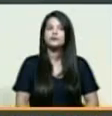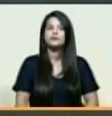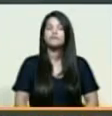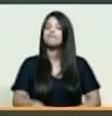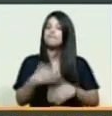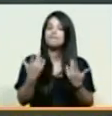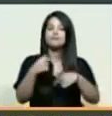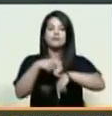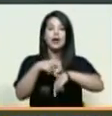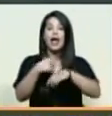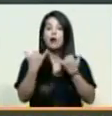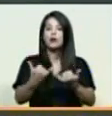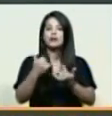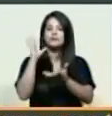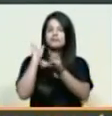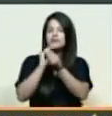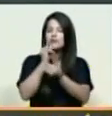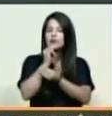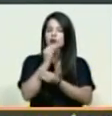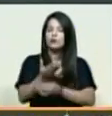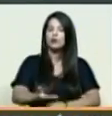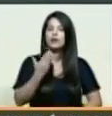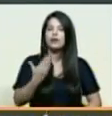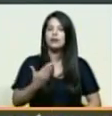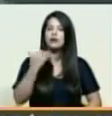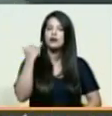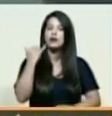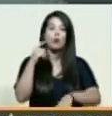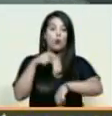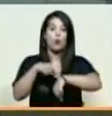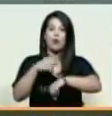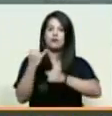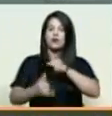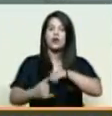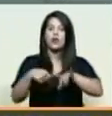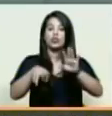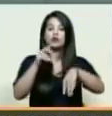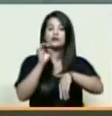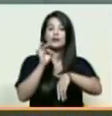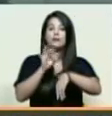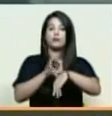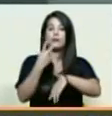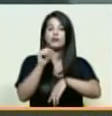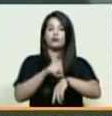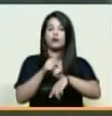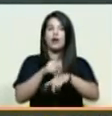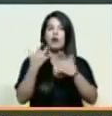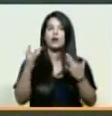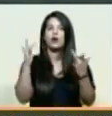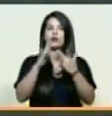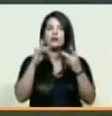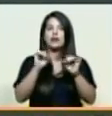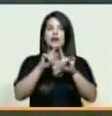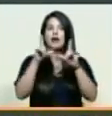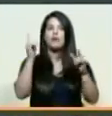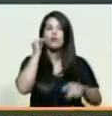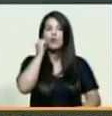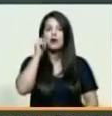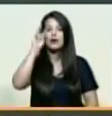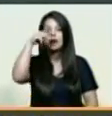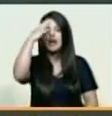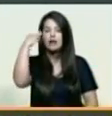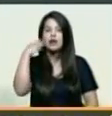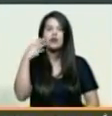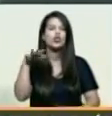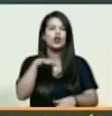Amigos, seguimos repasando información importante y de último minuto. A esta hora, 2:20 de la tarde, vamos a establecer un contacto con nuestra compañera Graya Casella. Ella